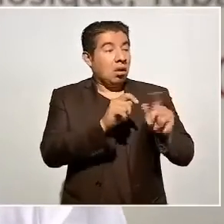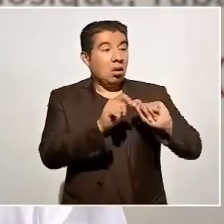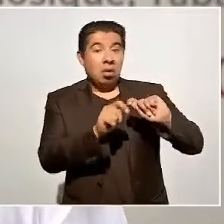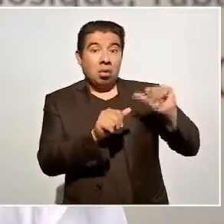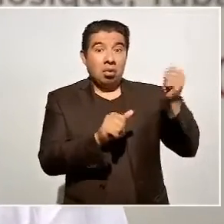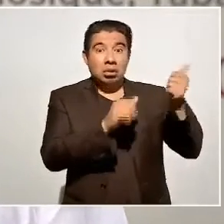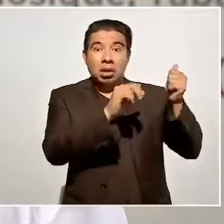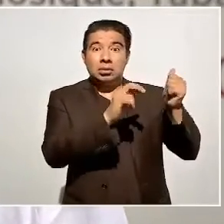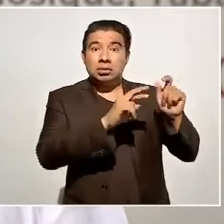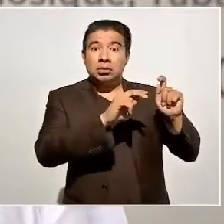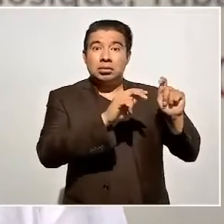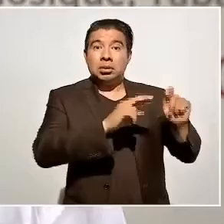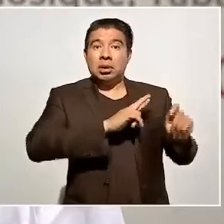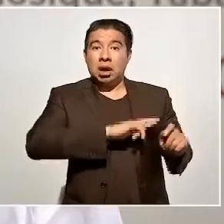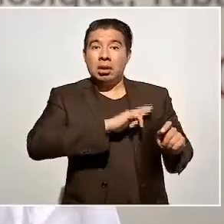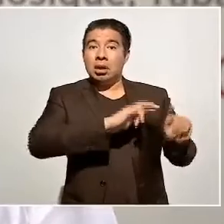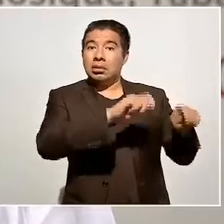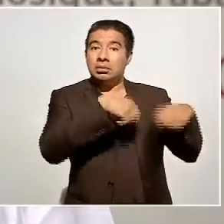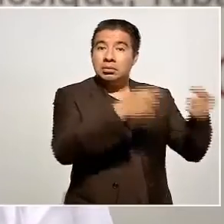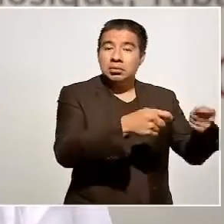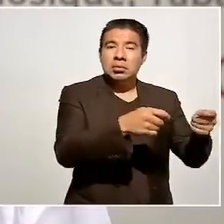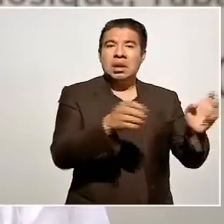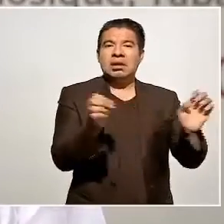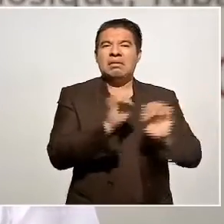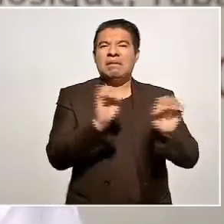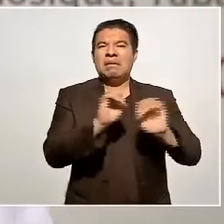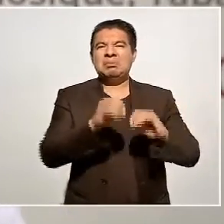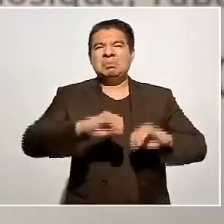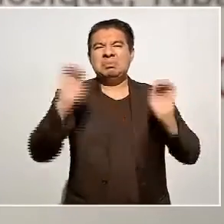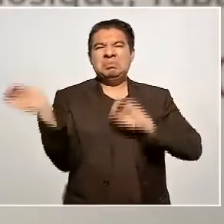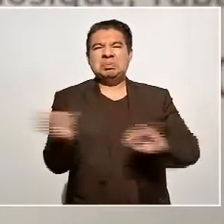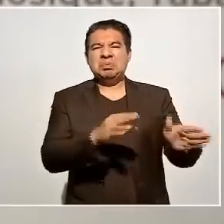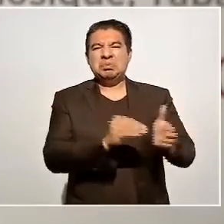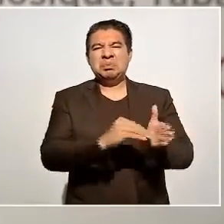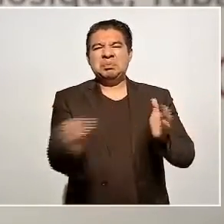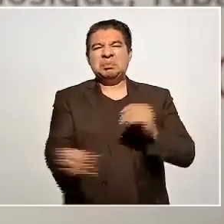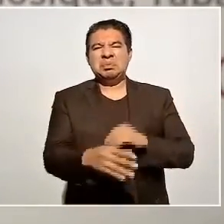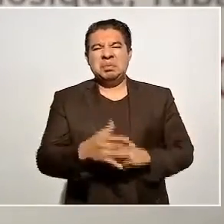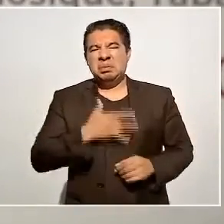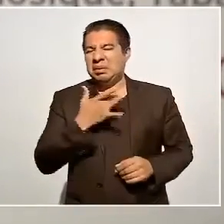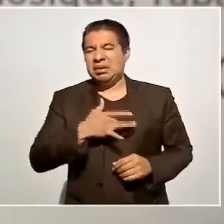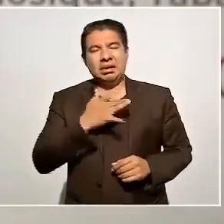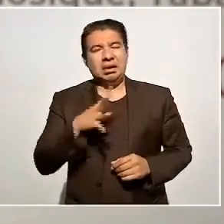concesionando las vías del ferrocarril del sureste.